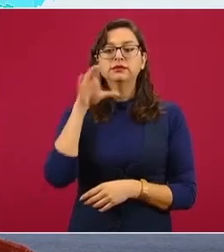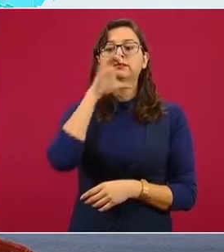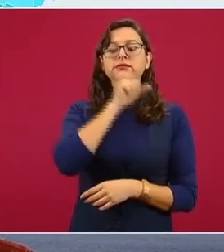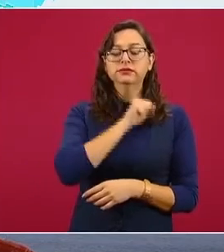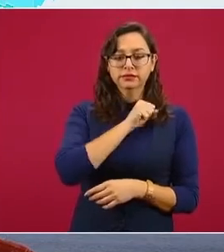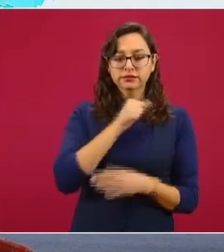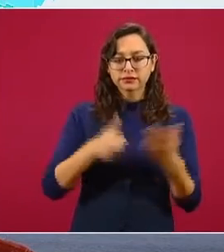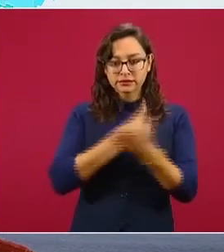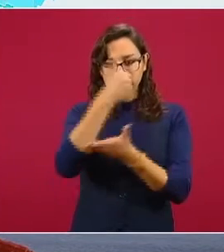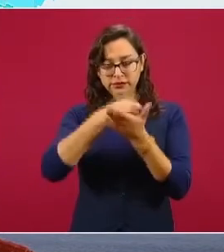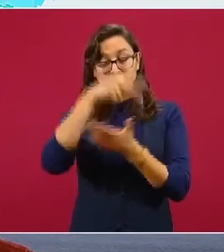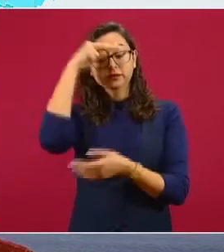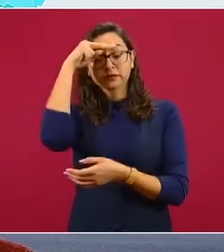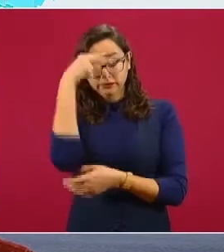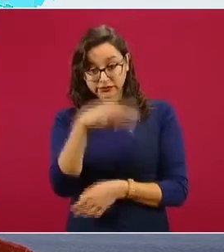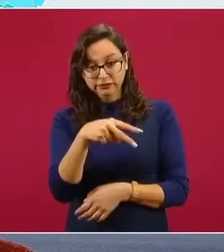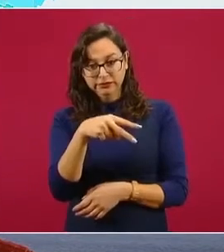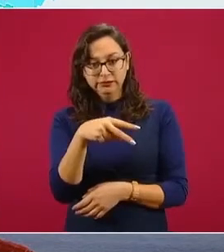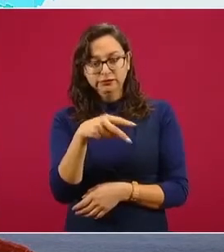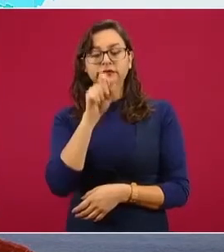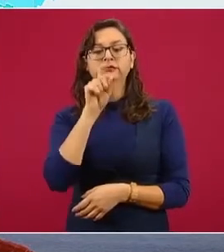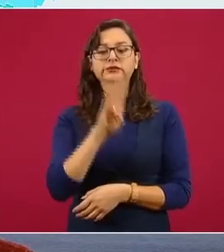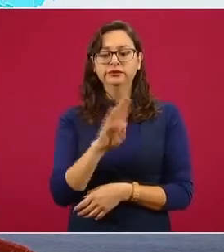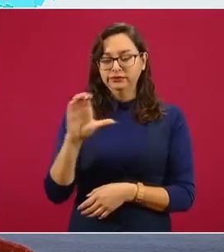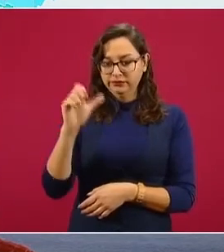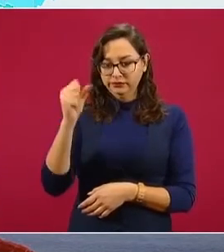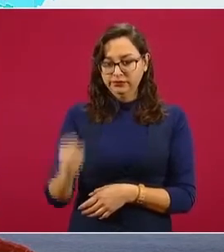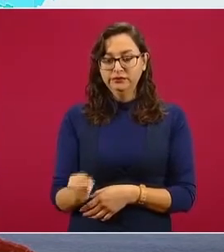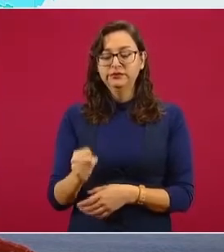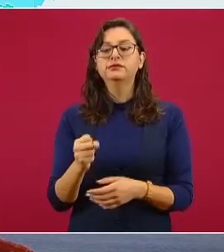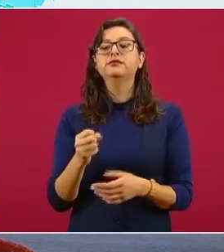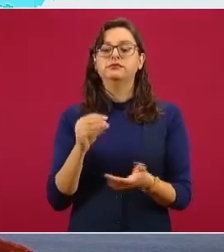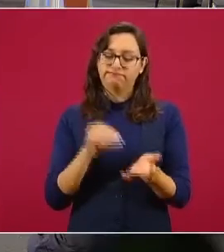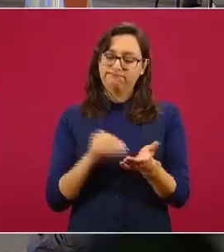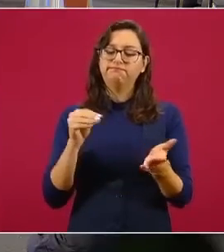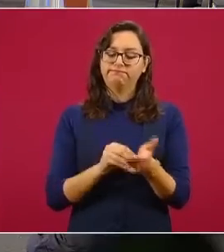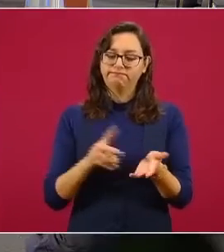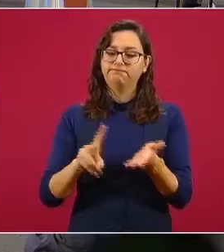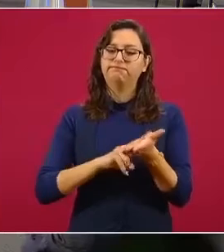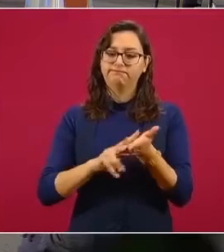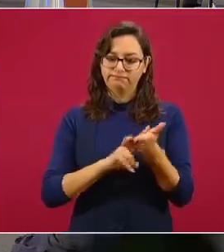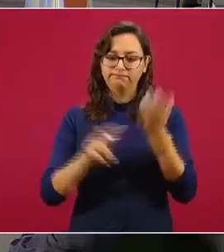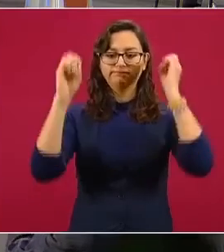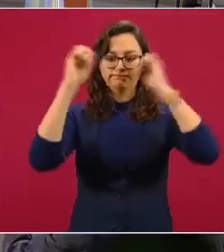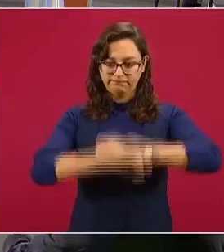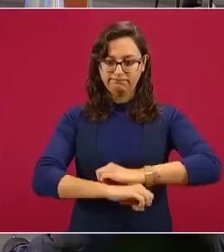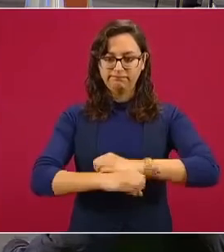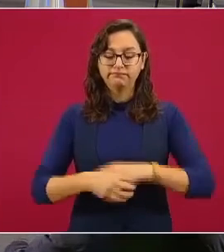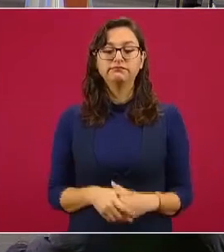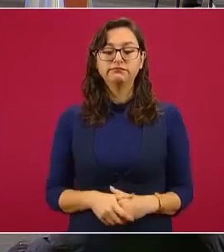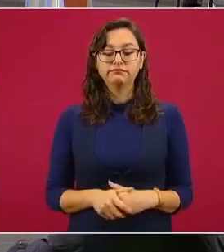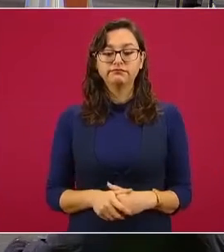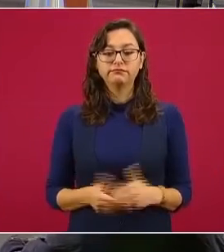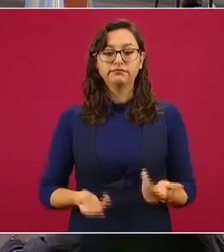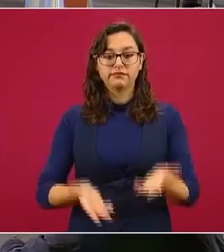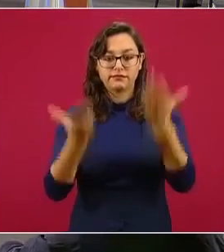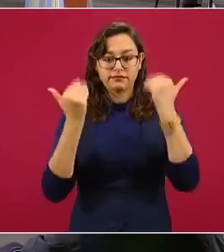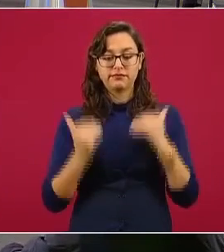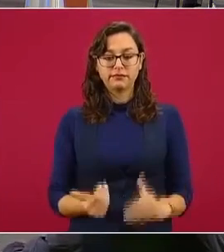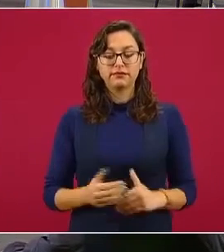y la Ciudad de México son, igual que Baja California Sur, son las que tienen también importante actividad epidémica. La